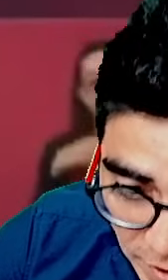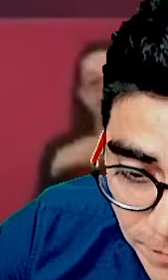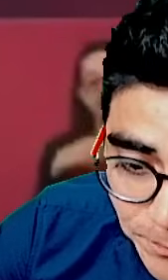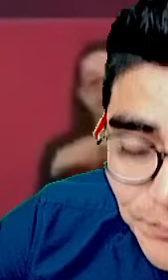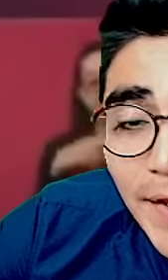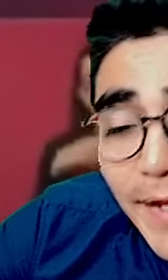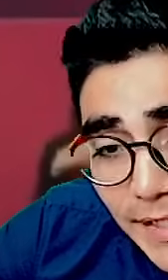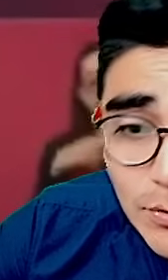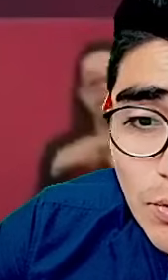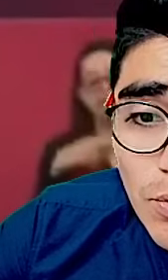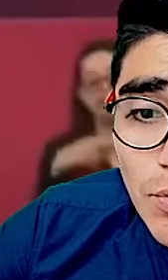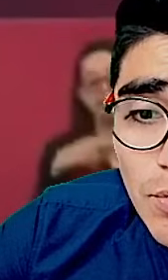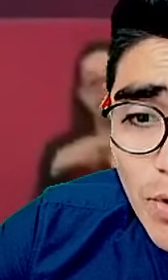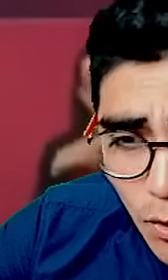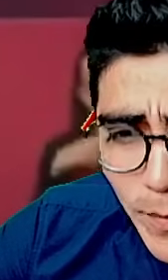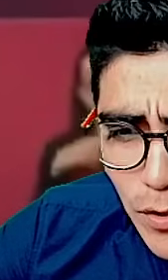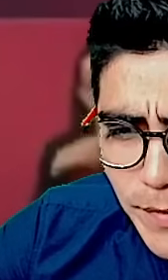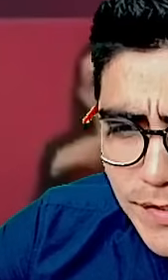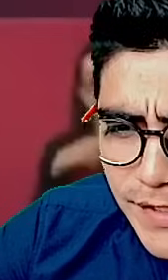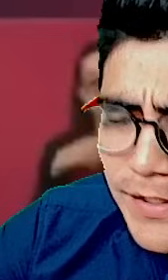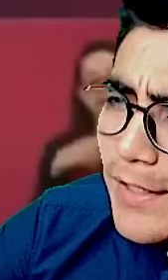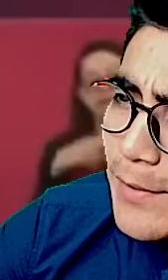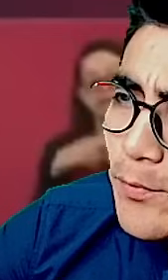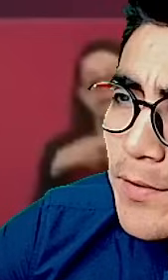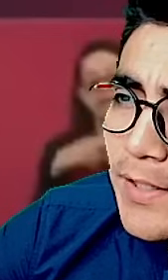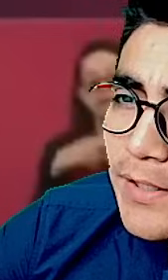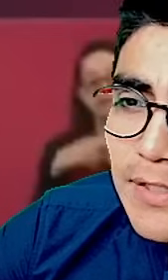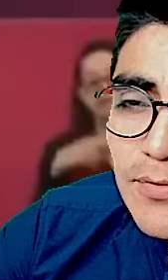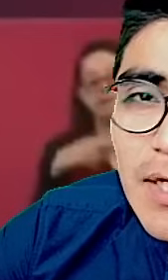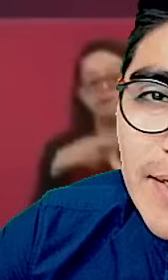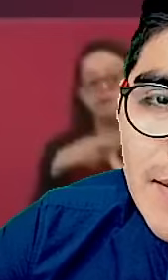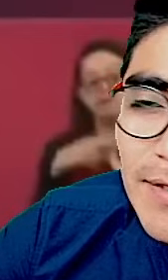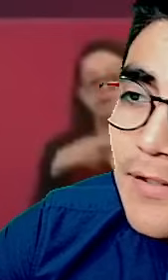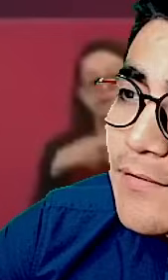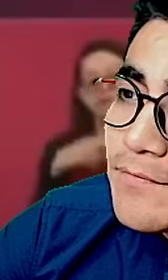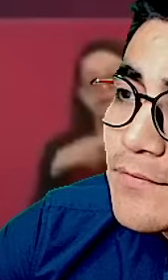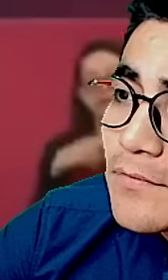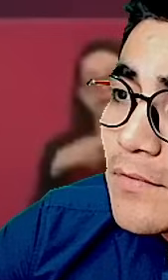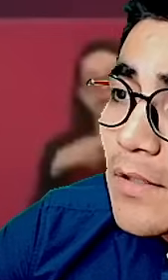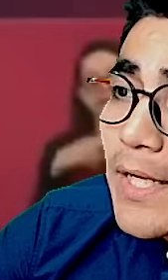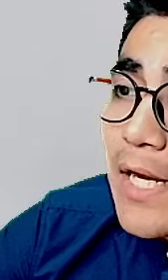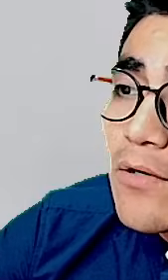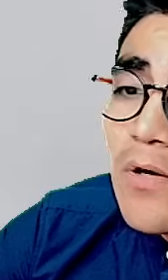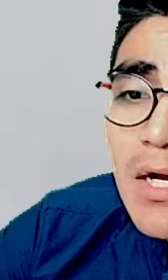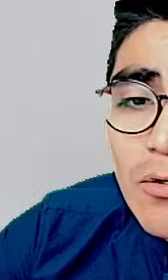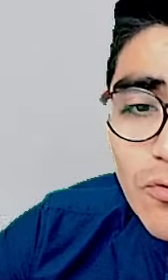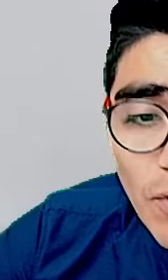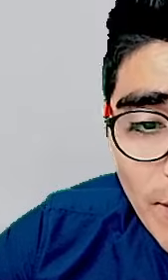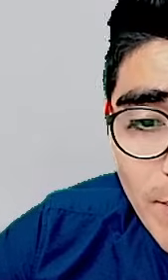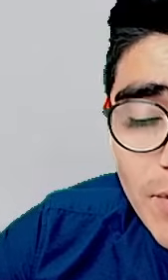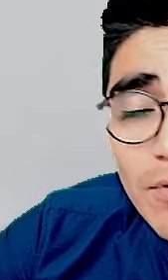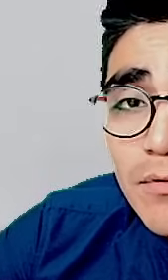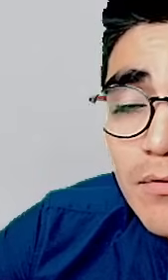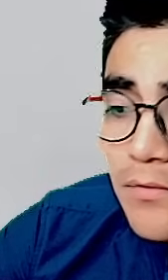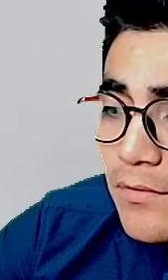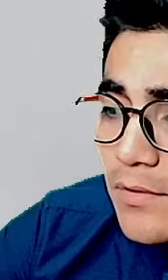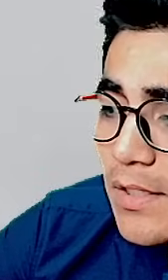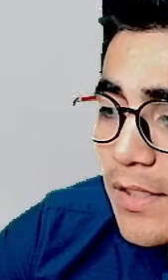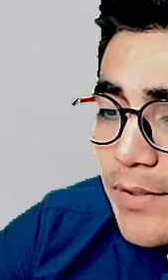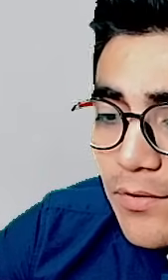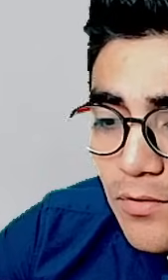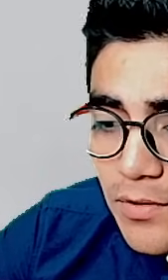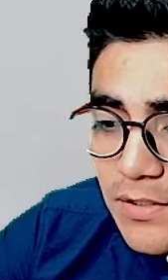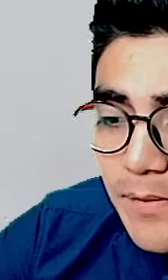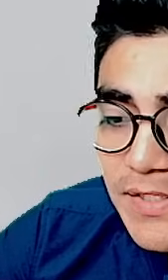Pues bueno, esto que comentó el presidente de la República, que es una realidad, le caló al usurero mayor,